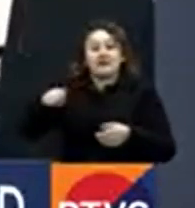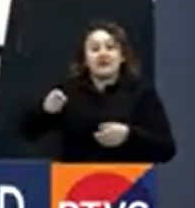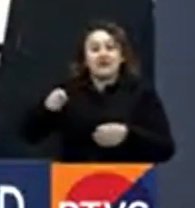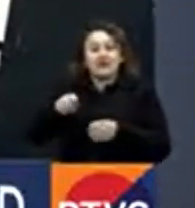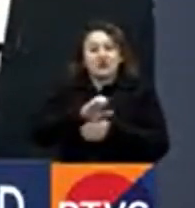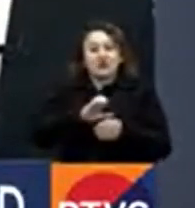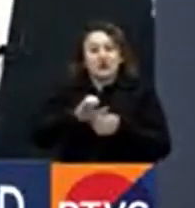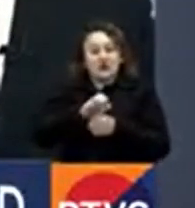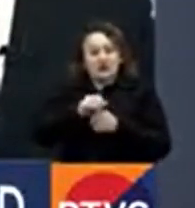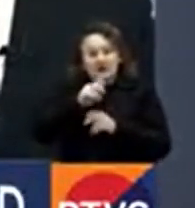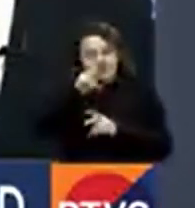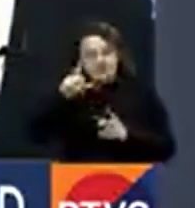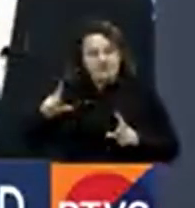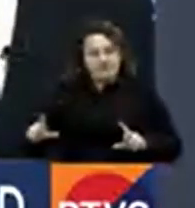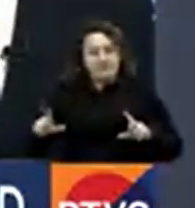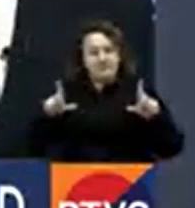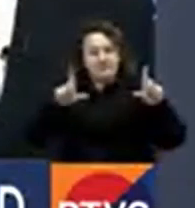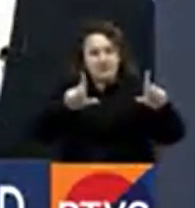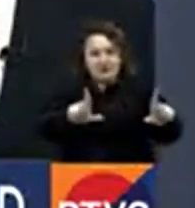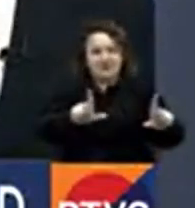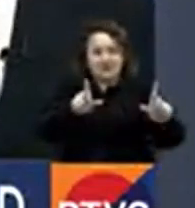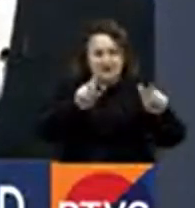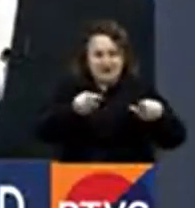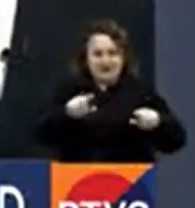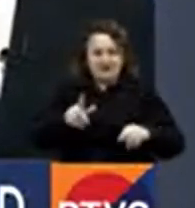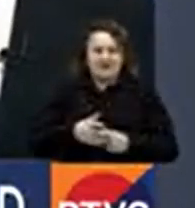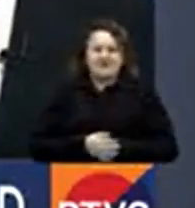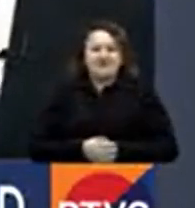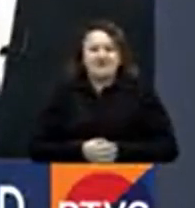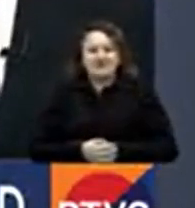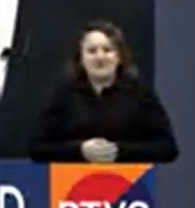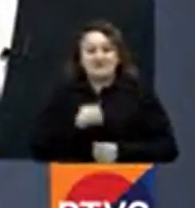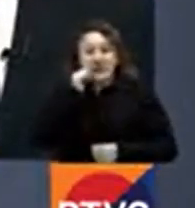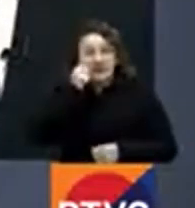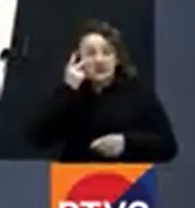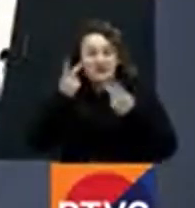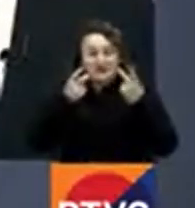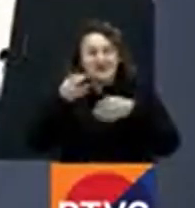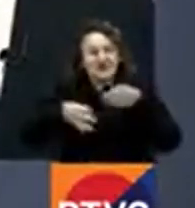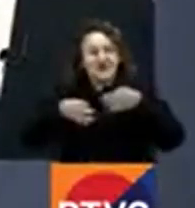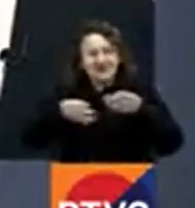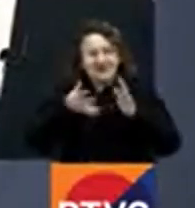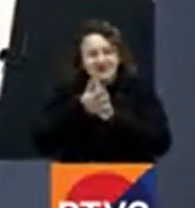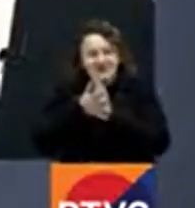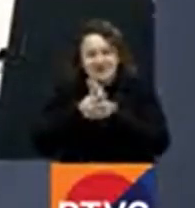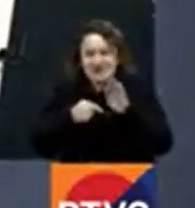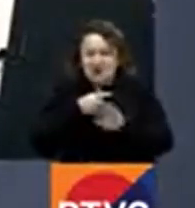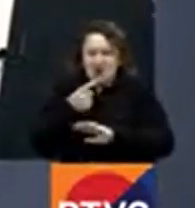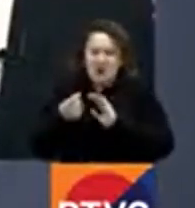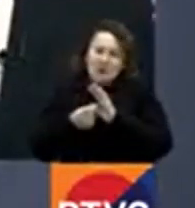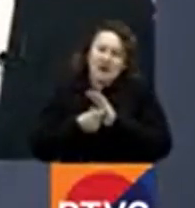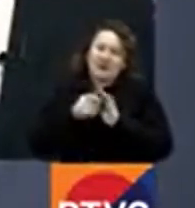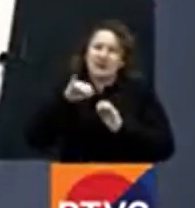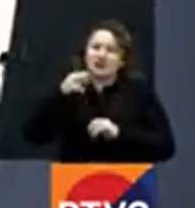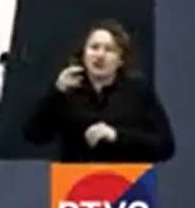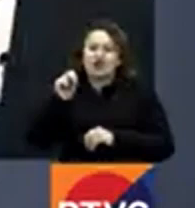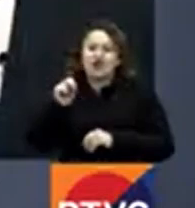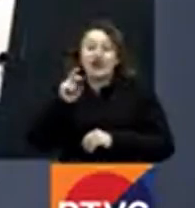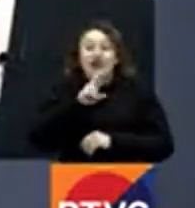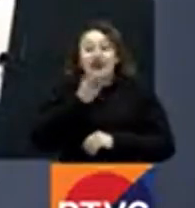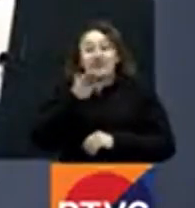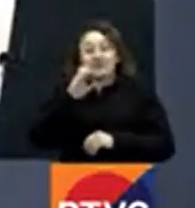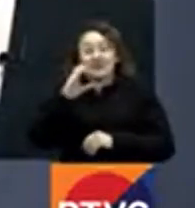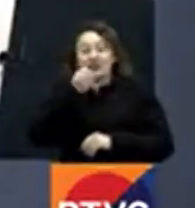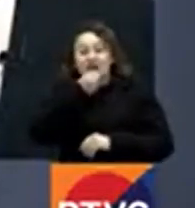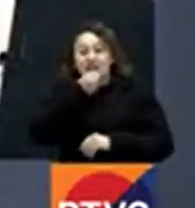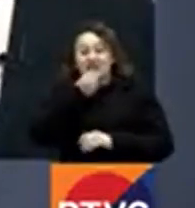honorífica. Mañana, el presidente visitará el Palacio de los Tribunales de Justicia. Esa es toda la información desde la sala de redacción. John López, RTVC Noticias